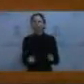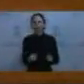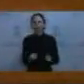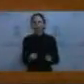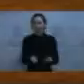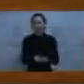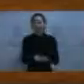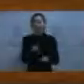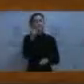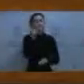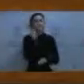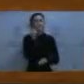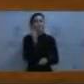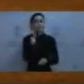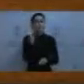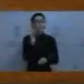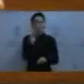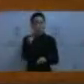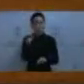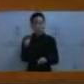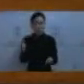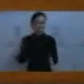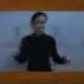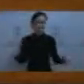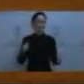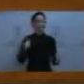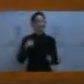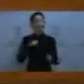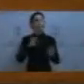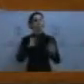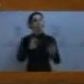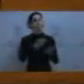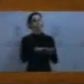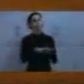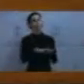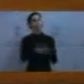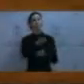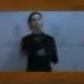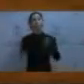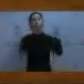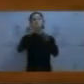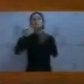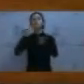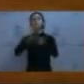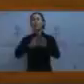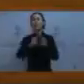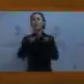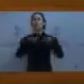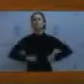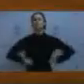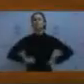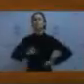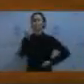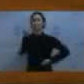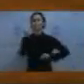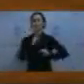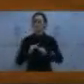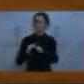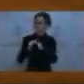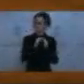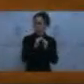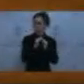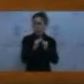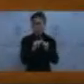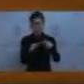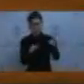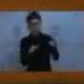rutina? Yo, sinceramente, hoy les he llamado porque quiero que logremos un consenso entre todos. Ellos son